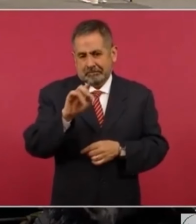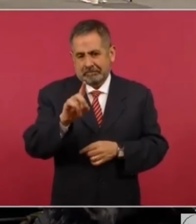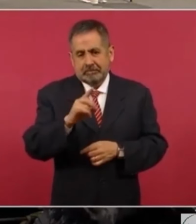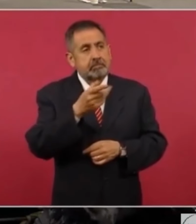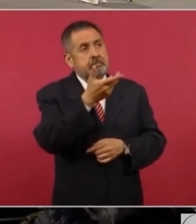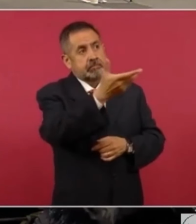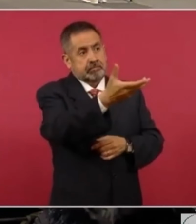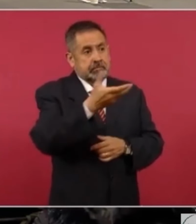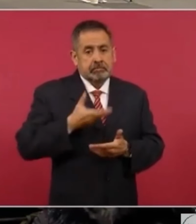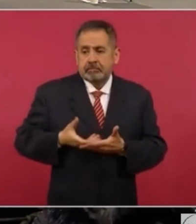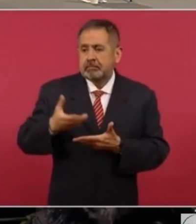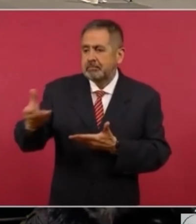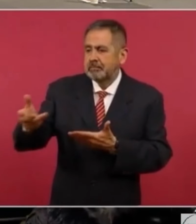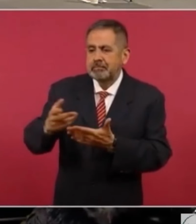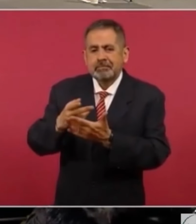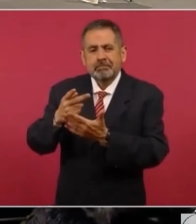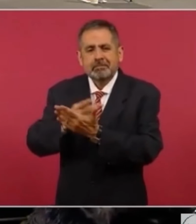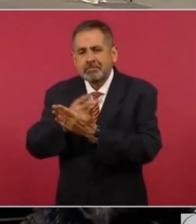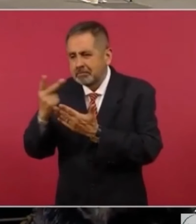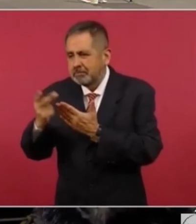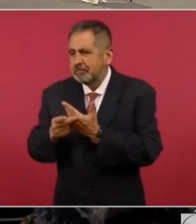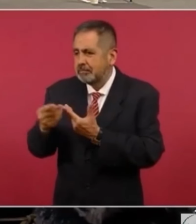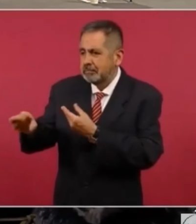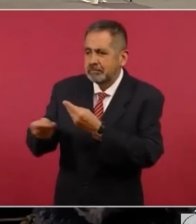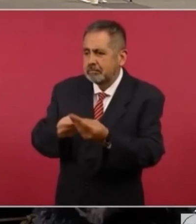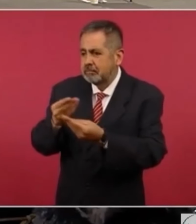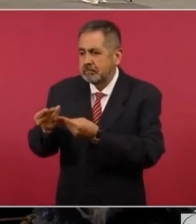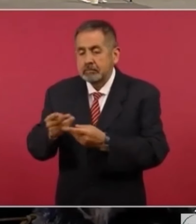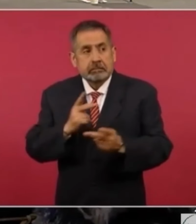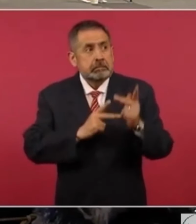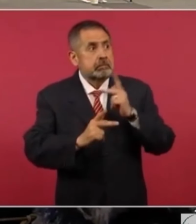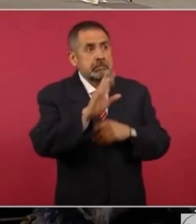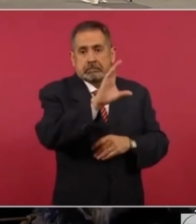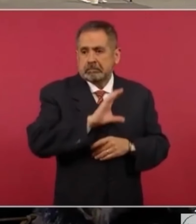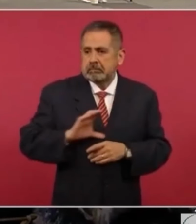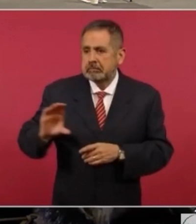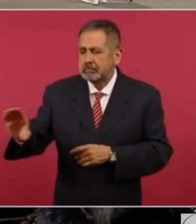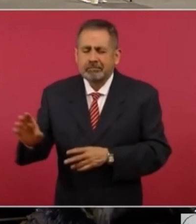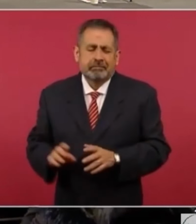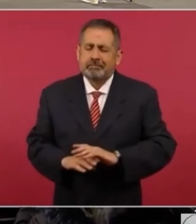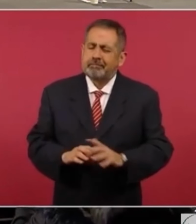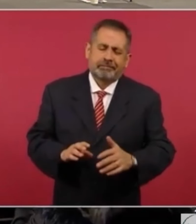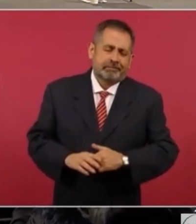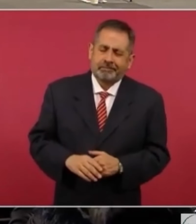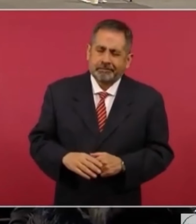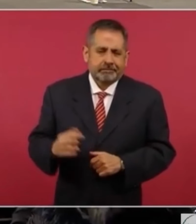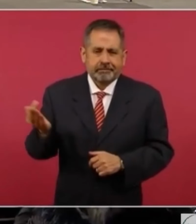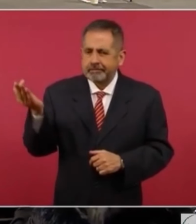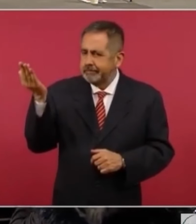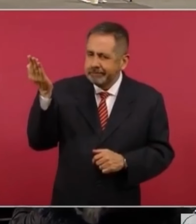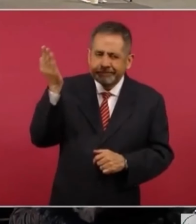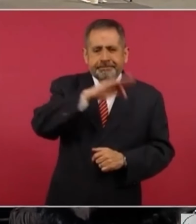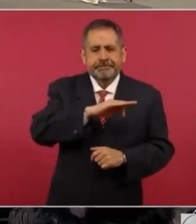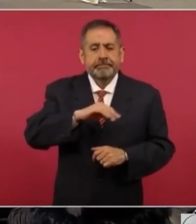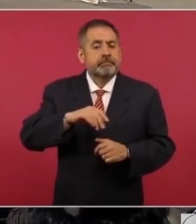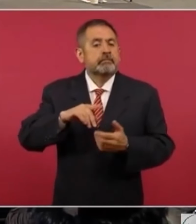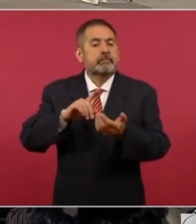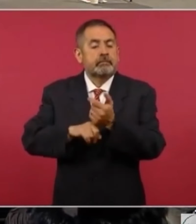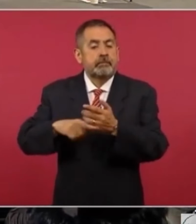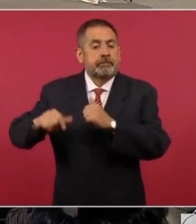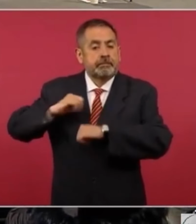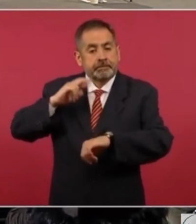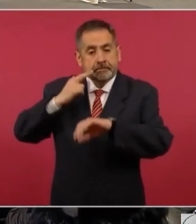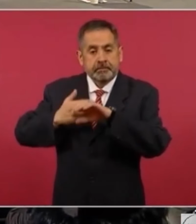sociales, lo cual es completamente falso. La Administración Pública Federal que encabeza el presidente López Obrador